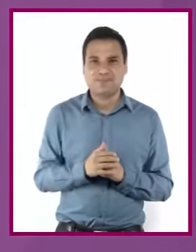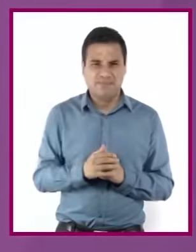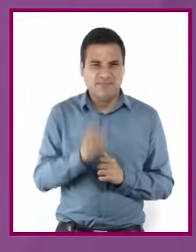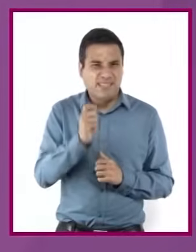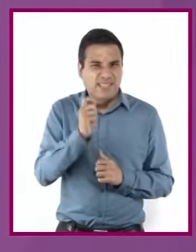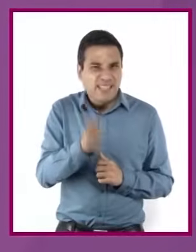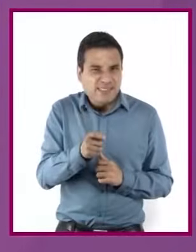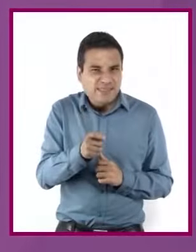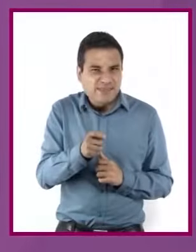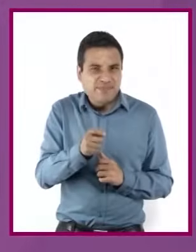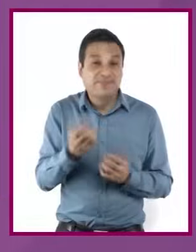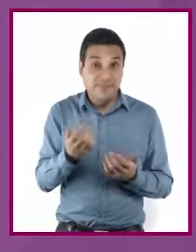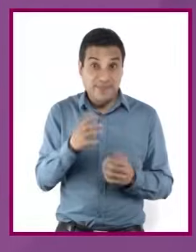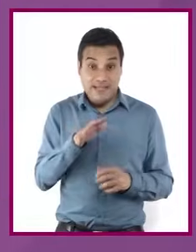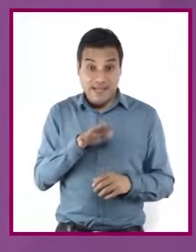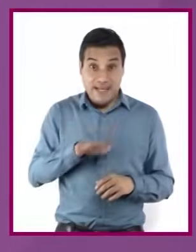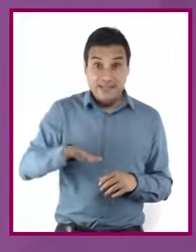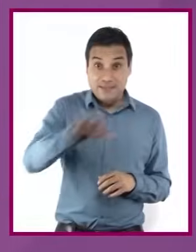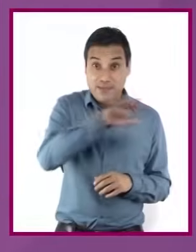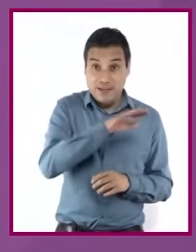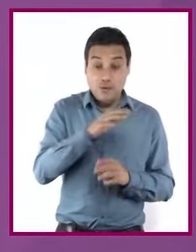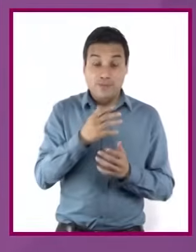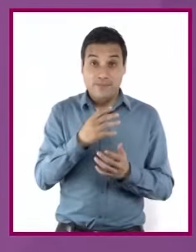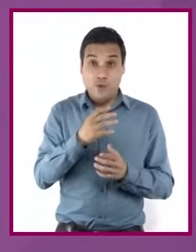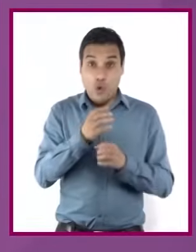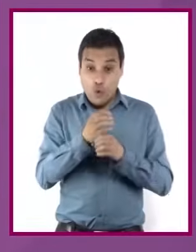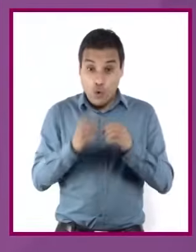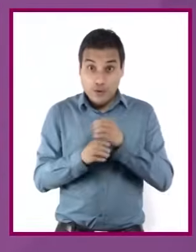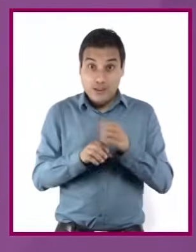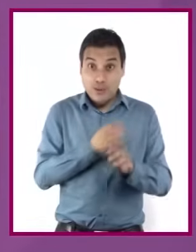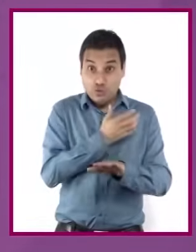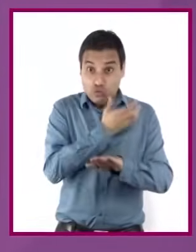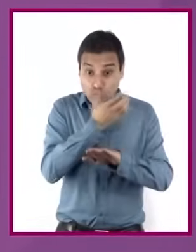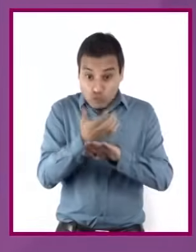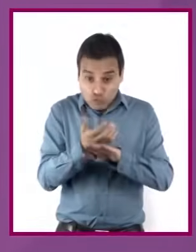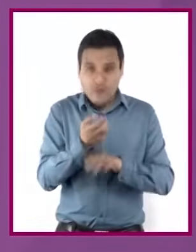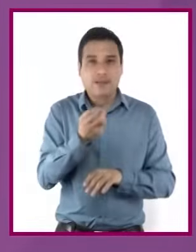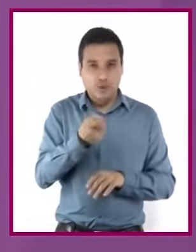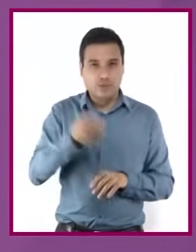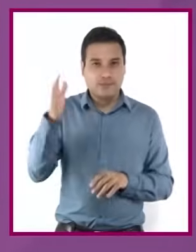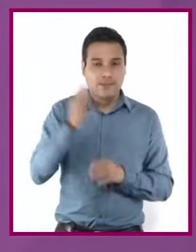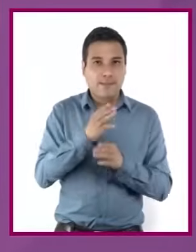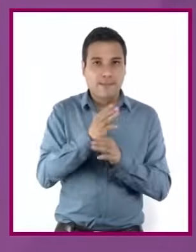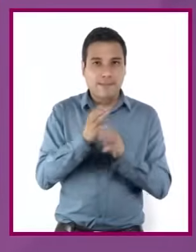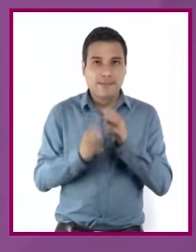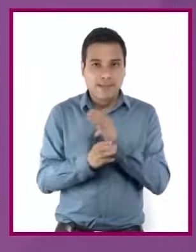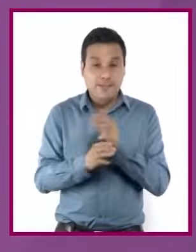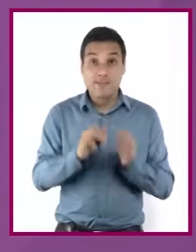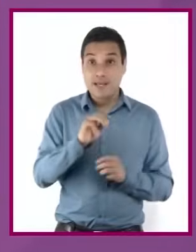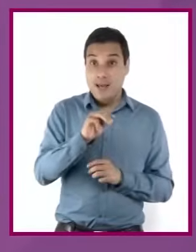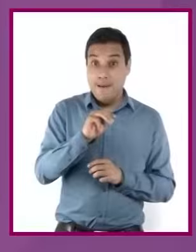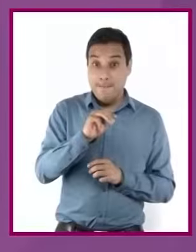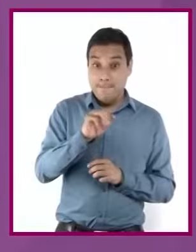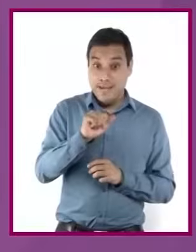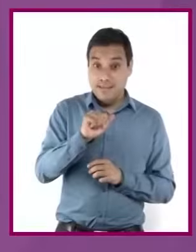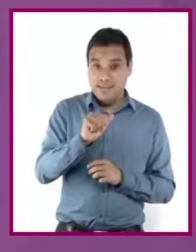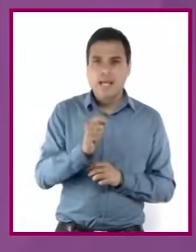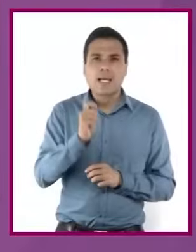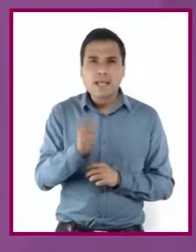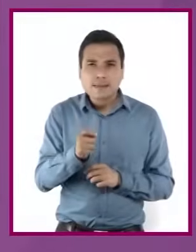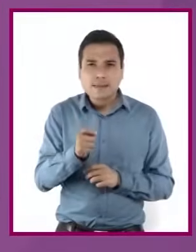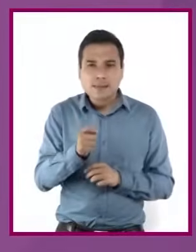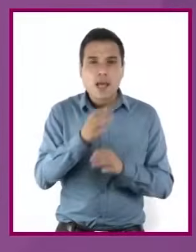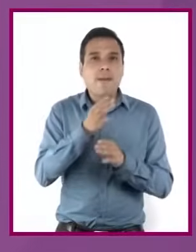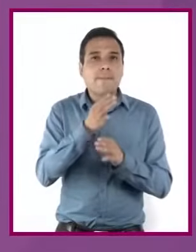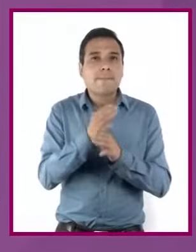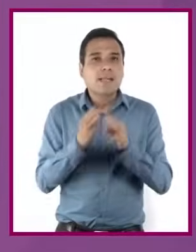aquello que ocupa un lugar en el espacio. La masa es una medida de la cantidad de materia que contiene un objeto.